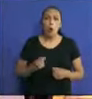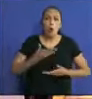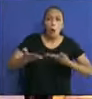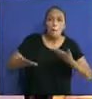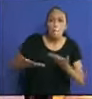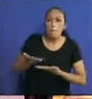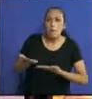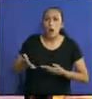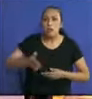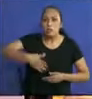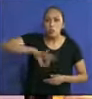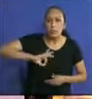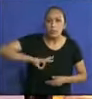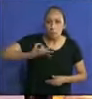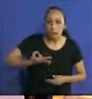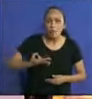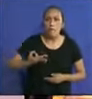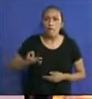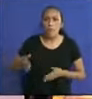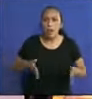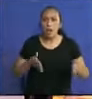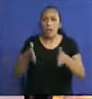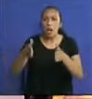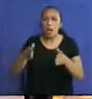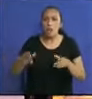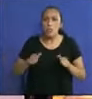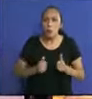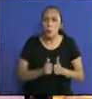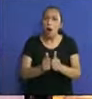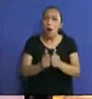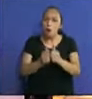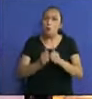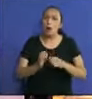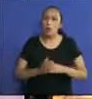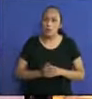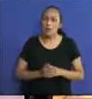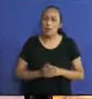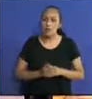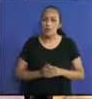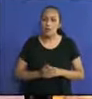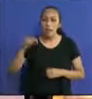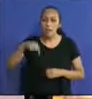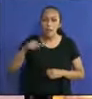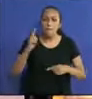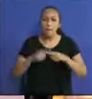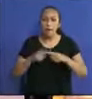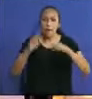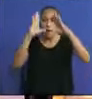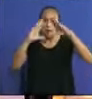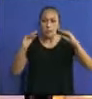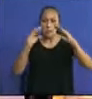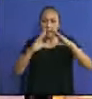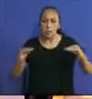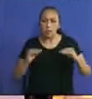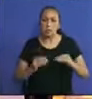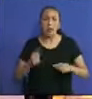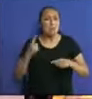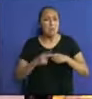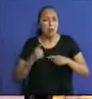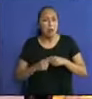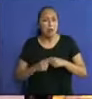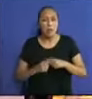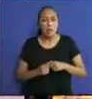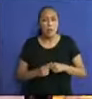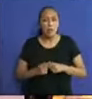camino con nosotros. La Navidad es la celebración de la gran gracia, del gran don,